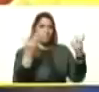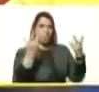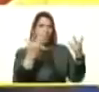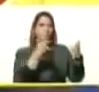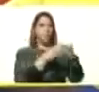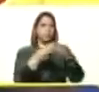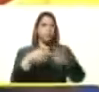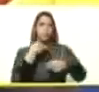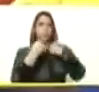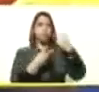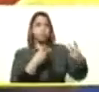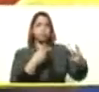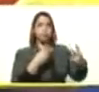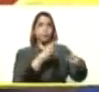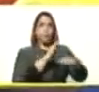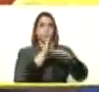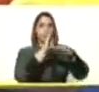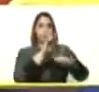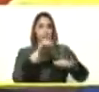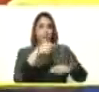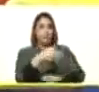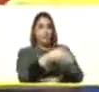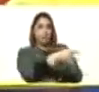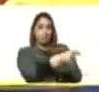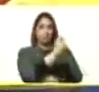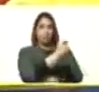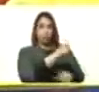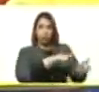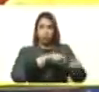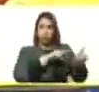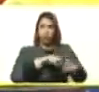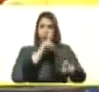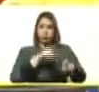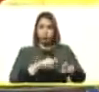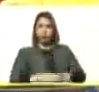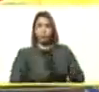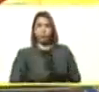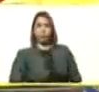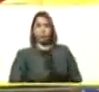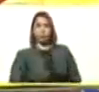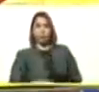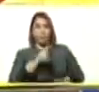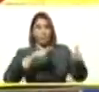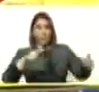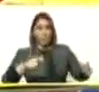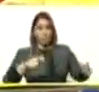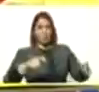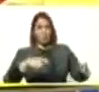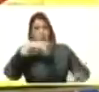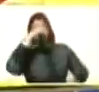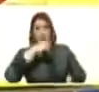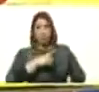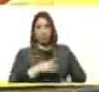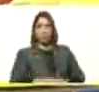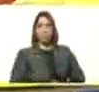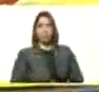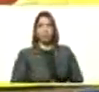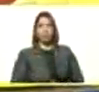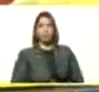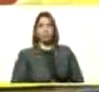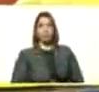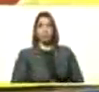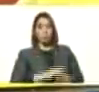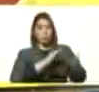prevención, reivindicando a los pescadores, campesinos, reivindicando a las personas con cierta discapacidad,